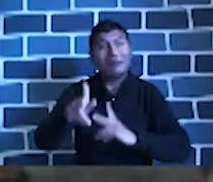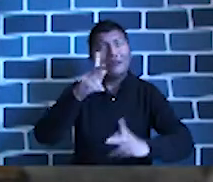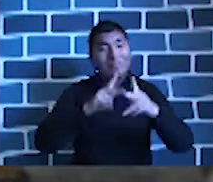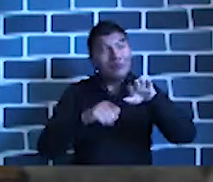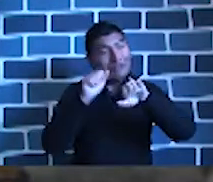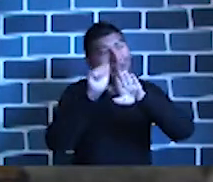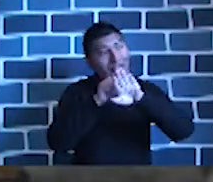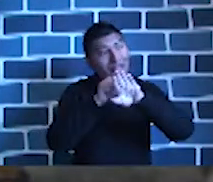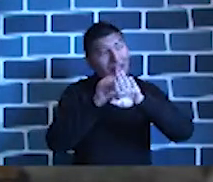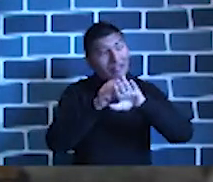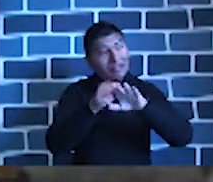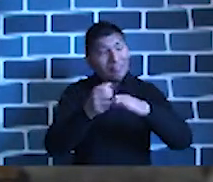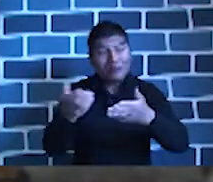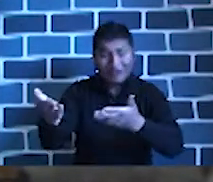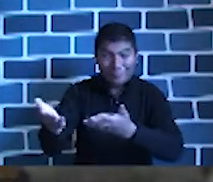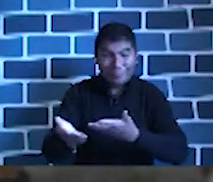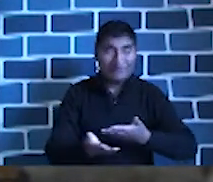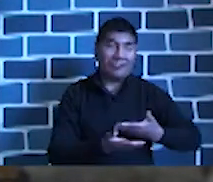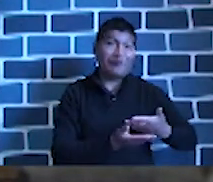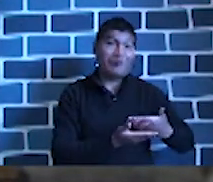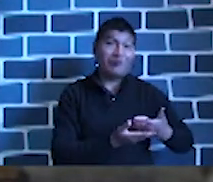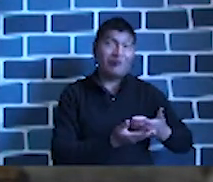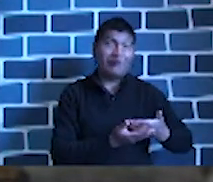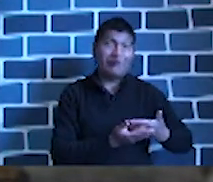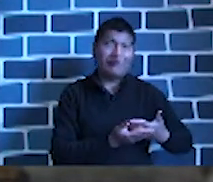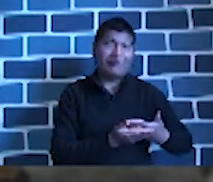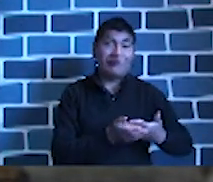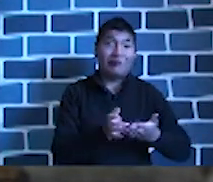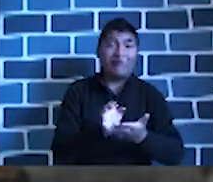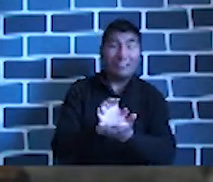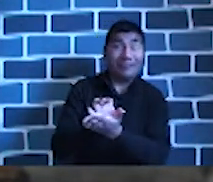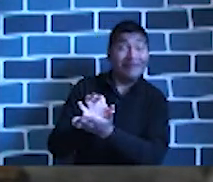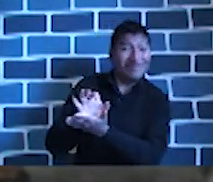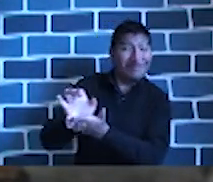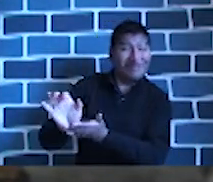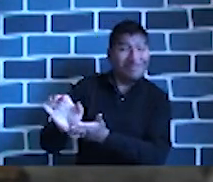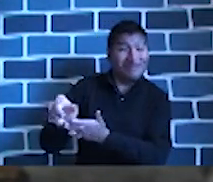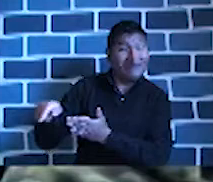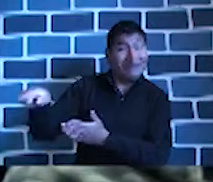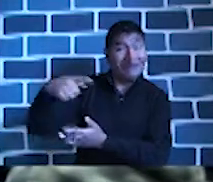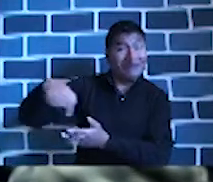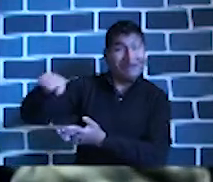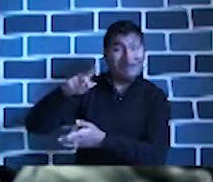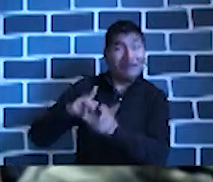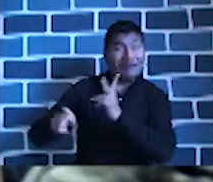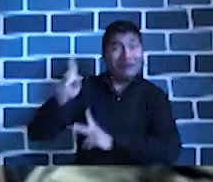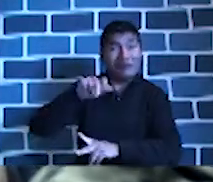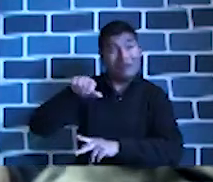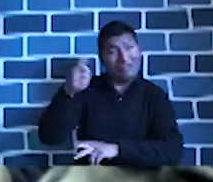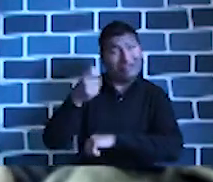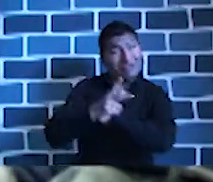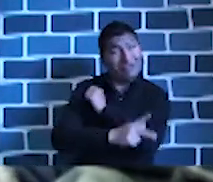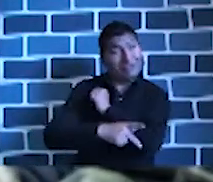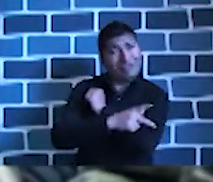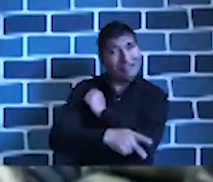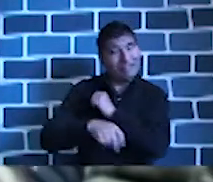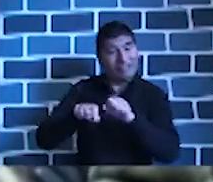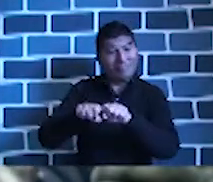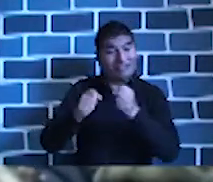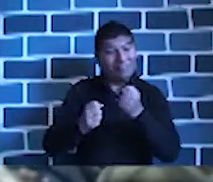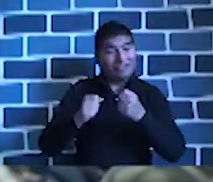y busca hospitalidad. El rechazo a migrantes y refugiados nos